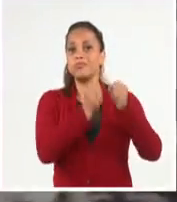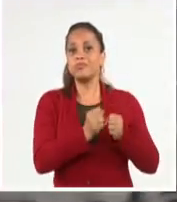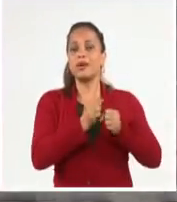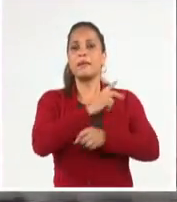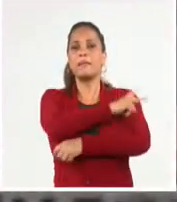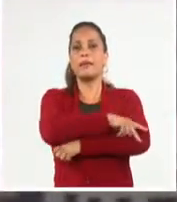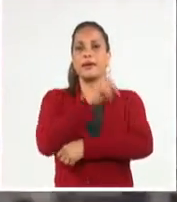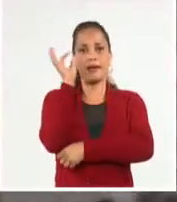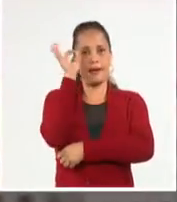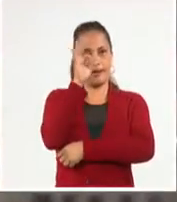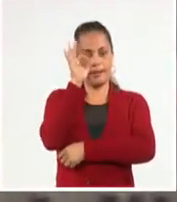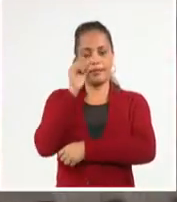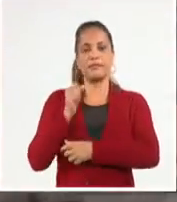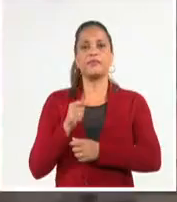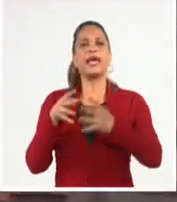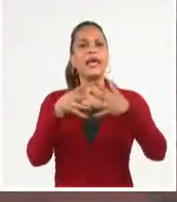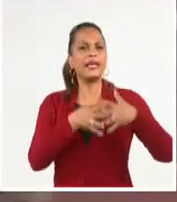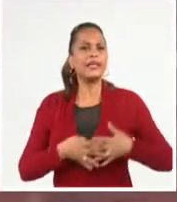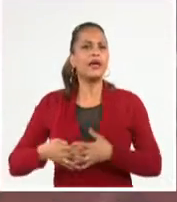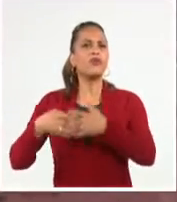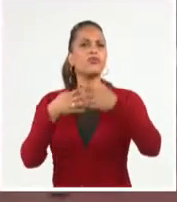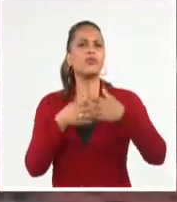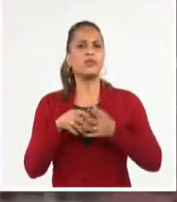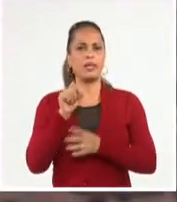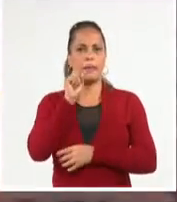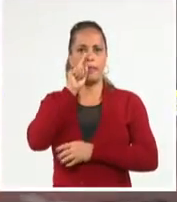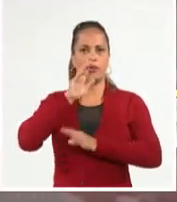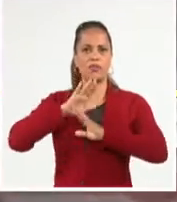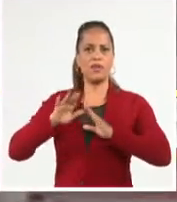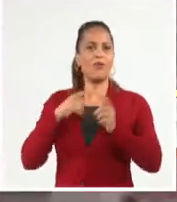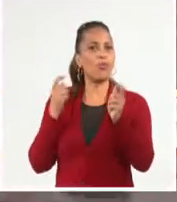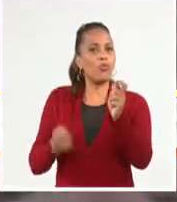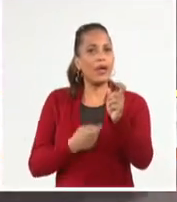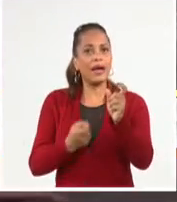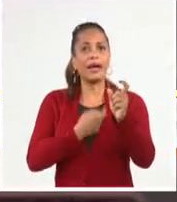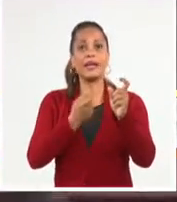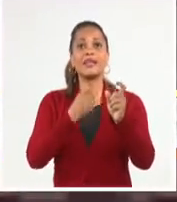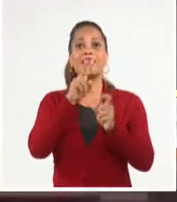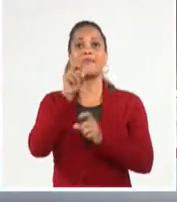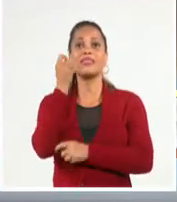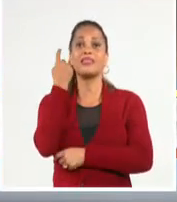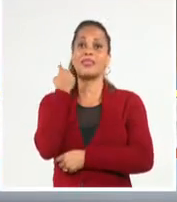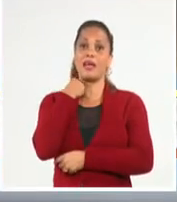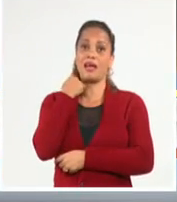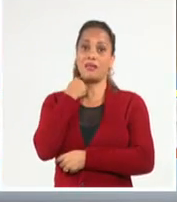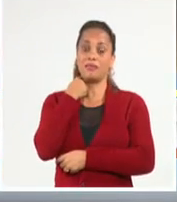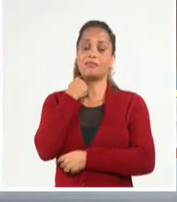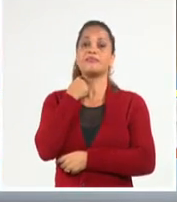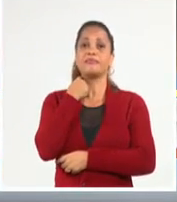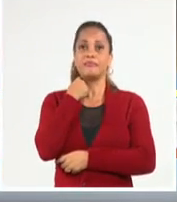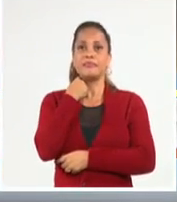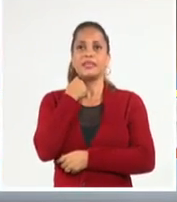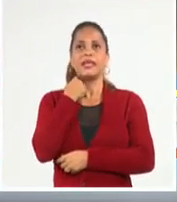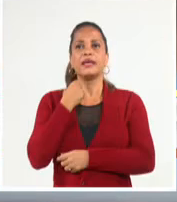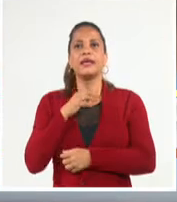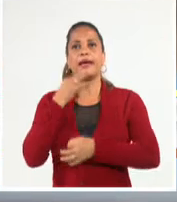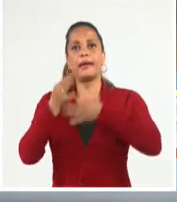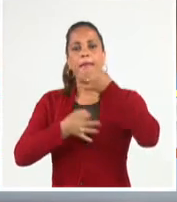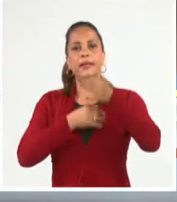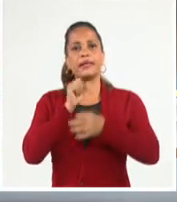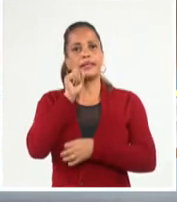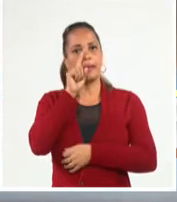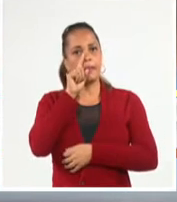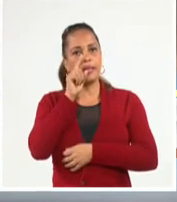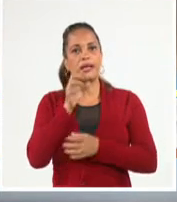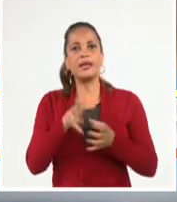Afganistán. Estados Unidos puso fin así a una guerra de 20 años. Acaba de culminar el retiro de